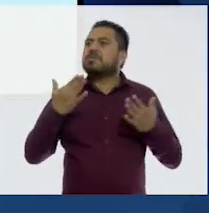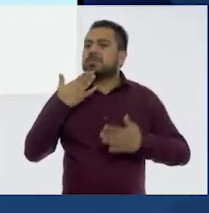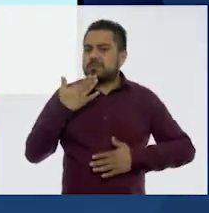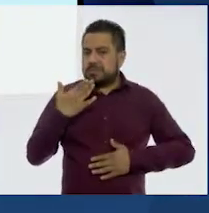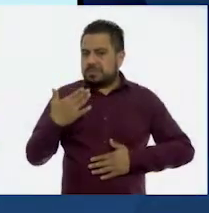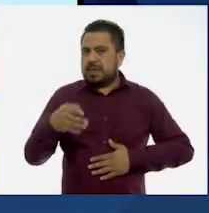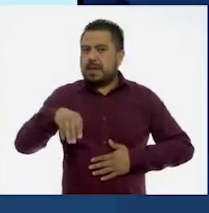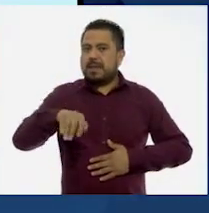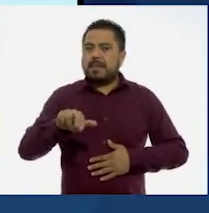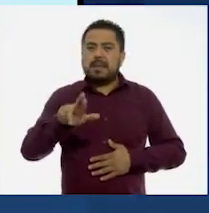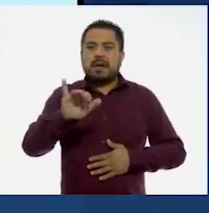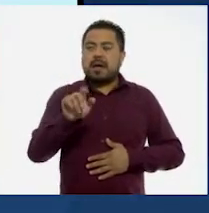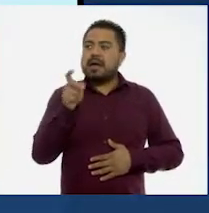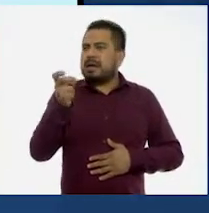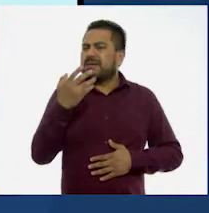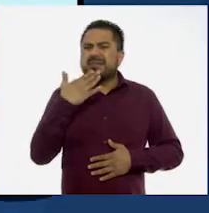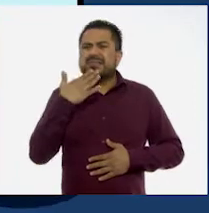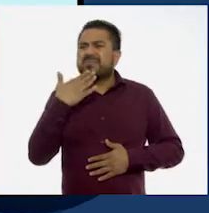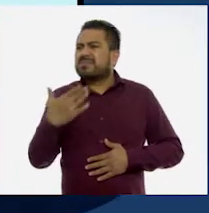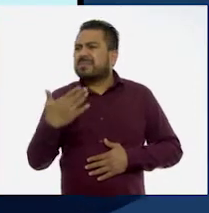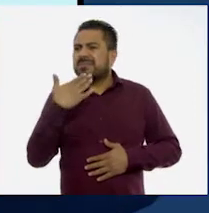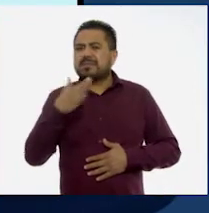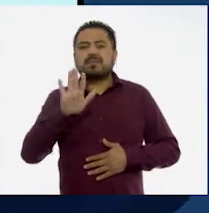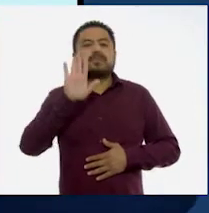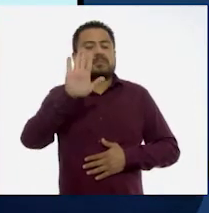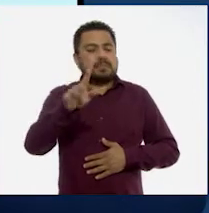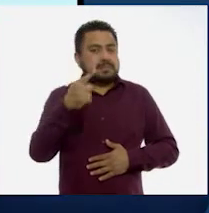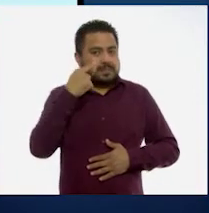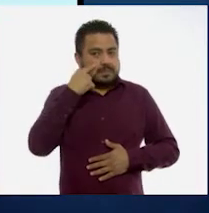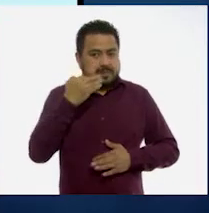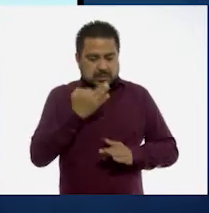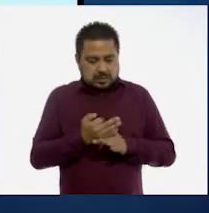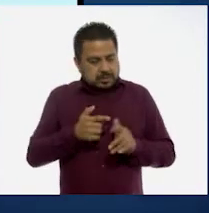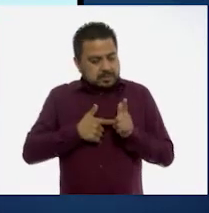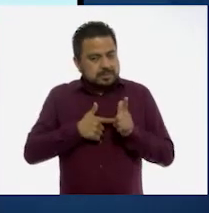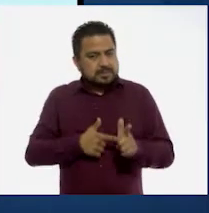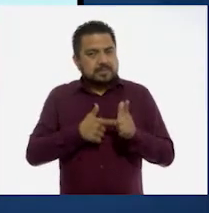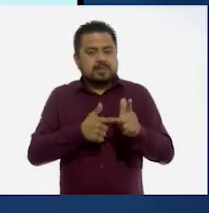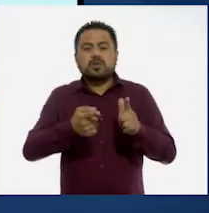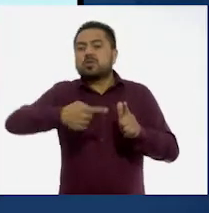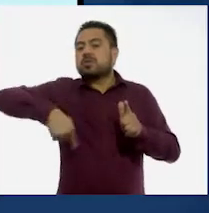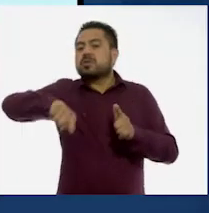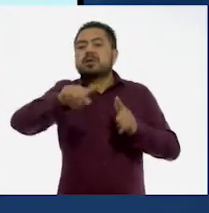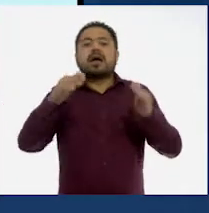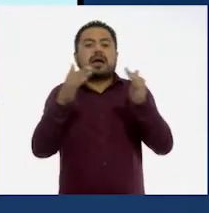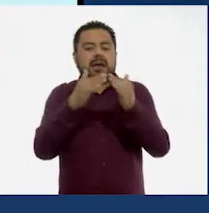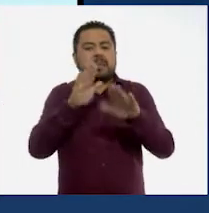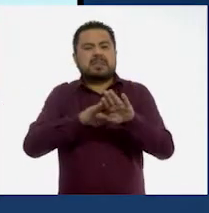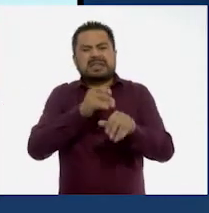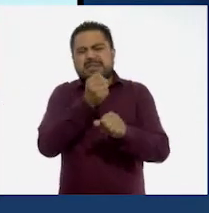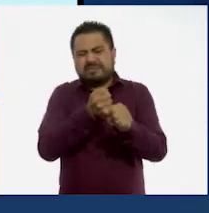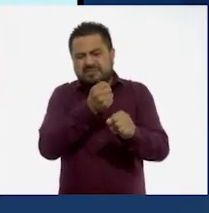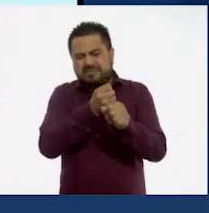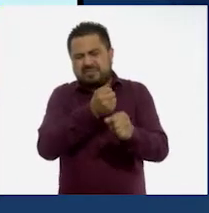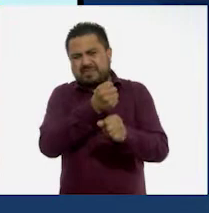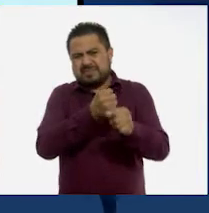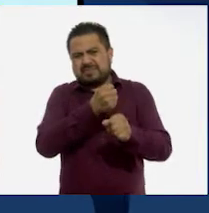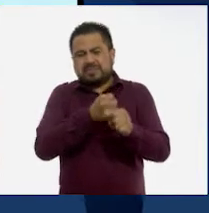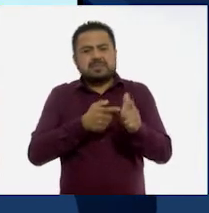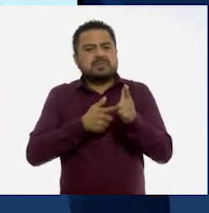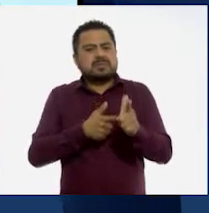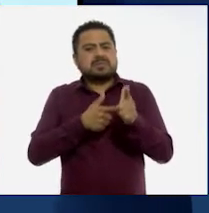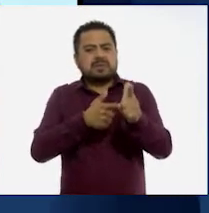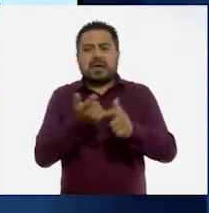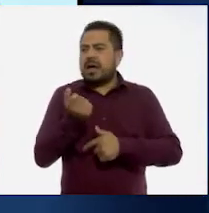bien, María, te quedó muy bien. Y mira, vamos a seguir para que ustedes en casa vayan practicando. Continúa